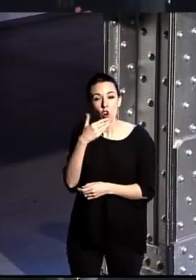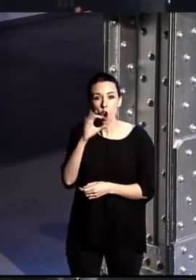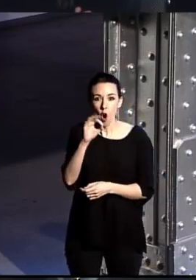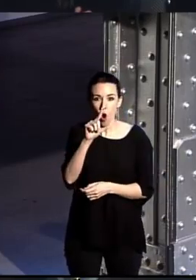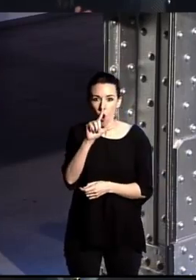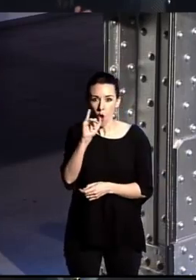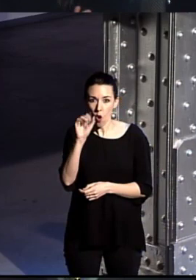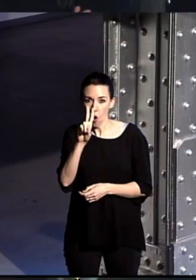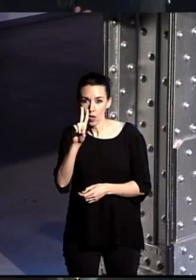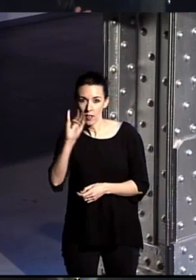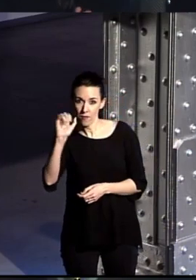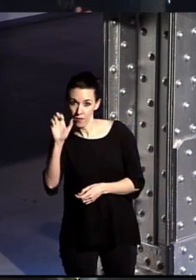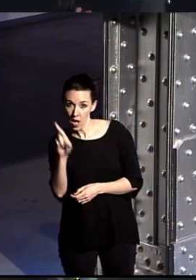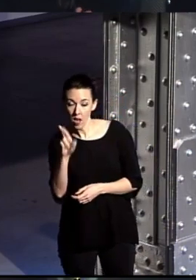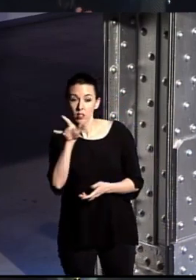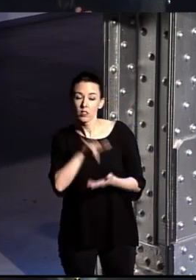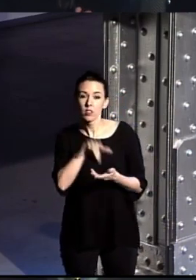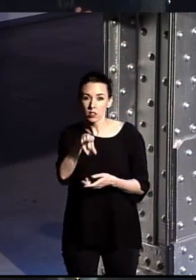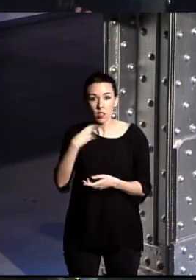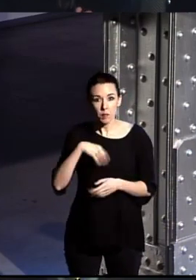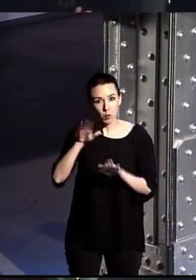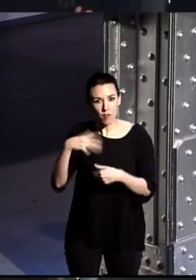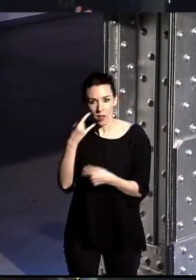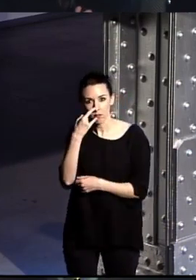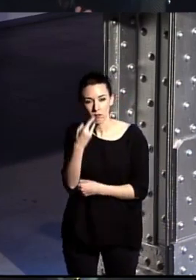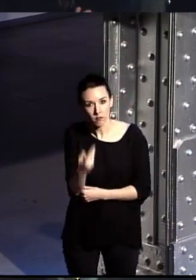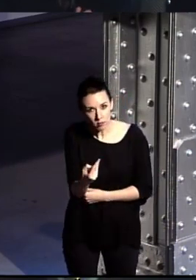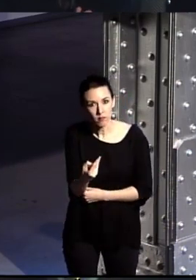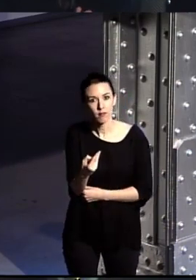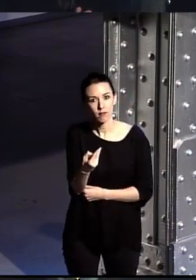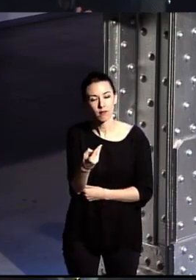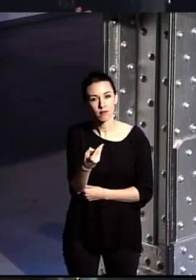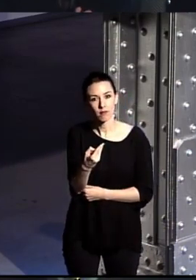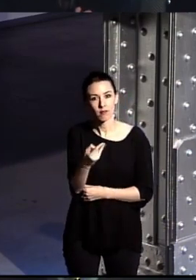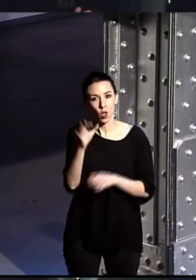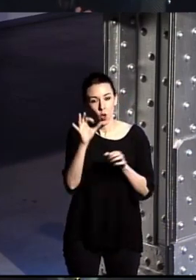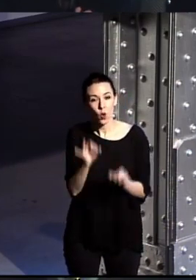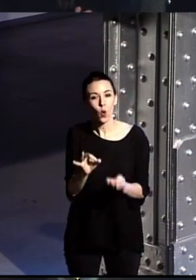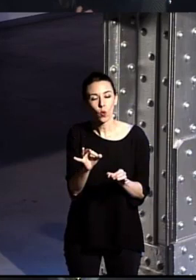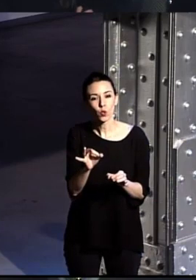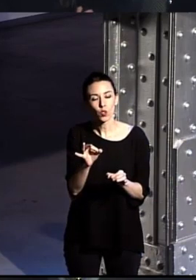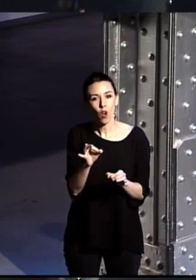Olivier Sinclair, del que se enamora. Y precisamente